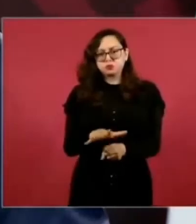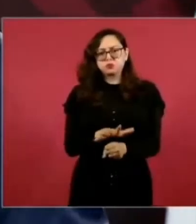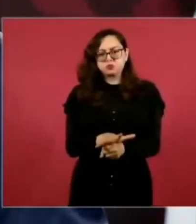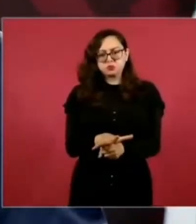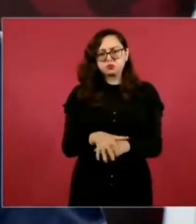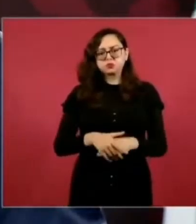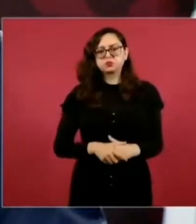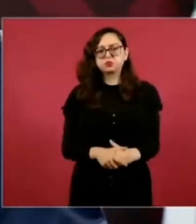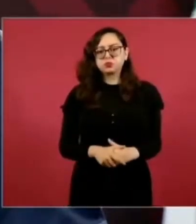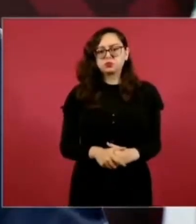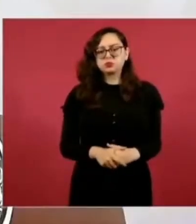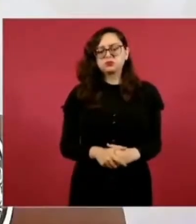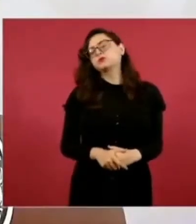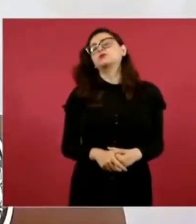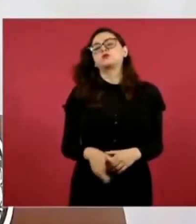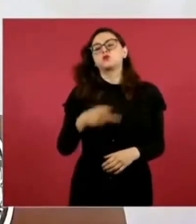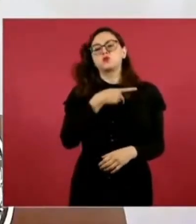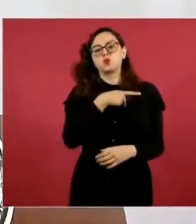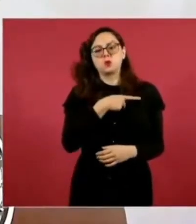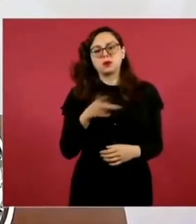se ha combatido la pobreza,